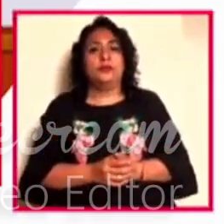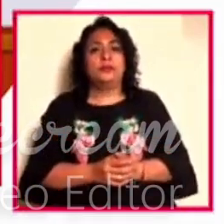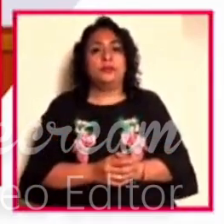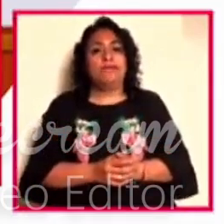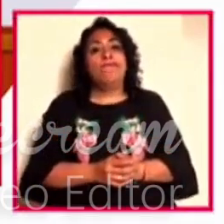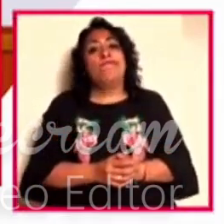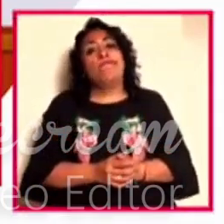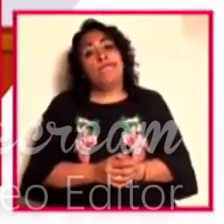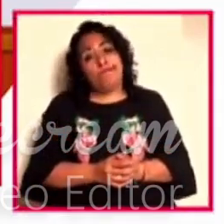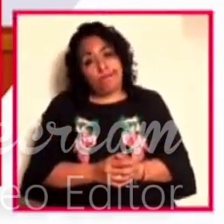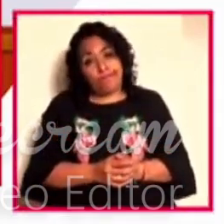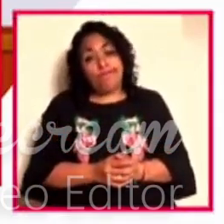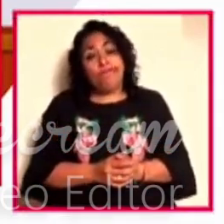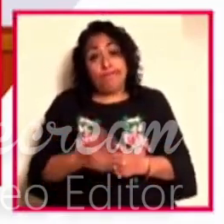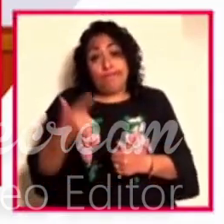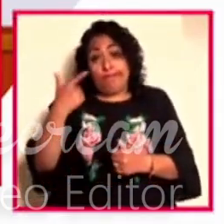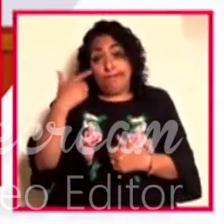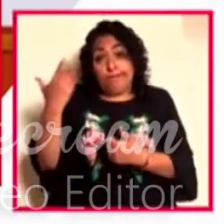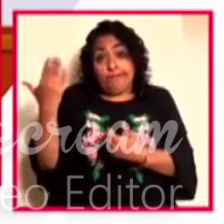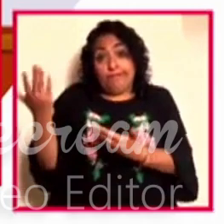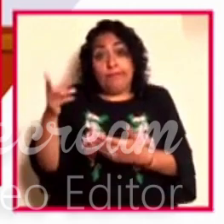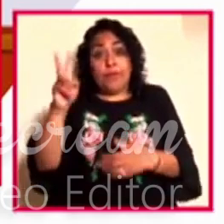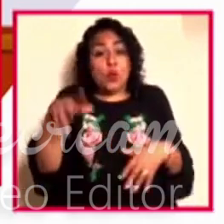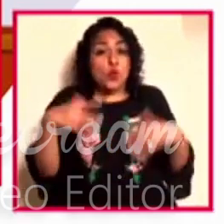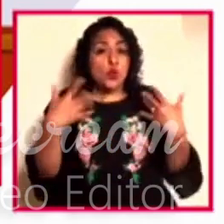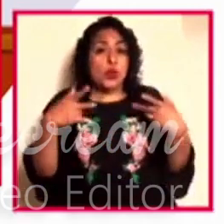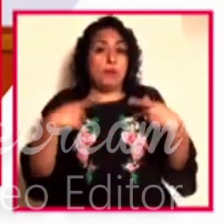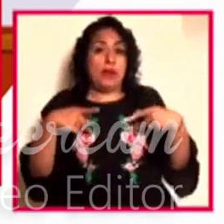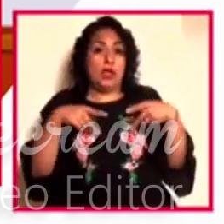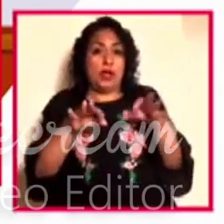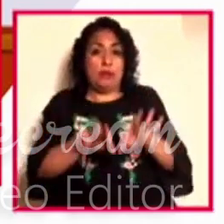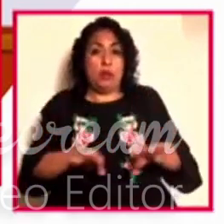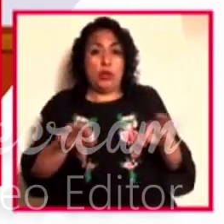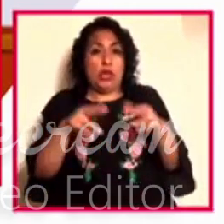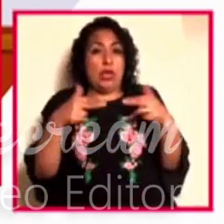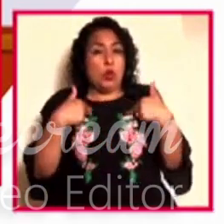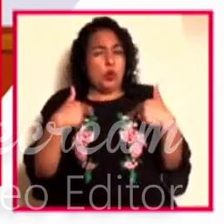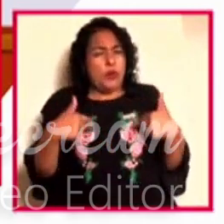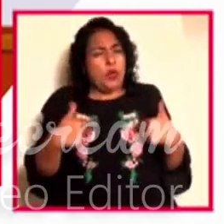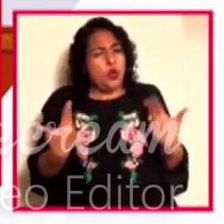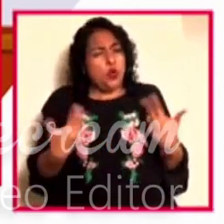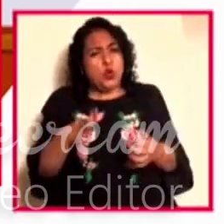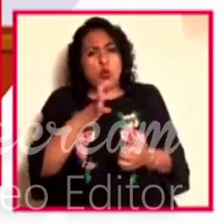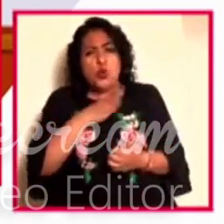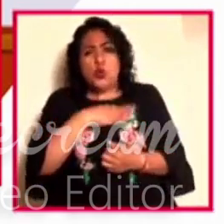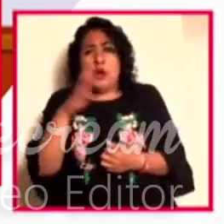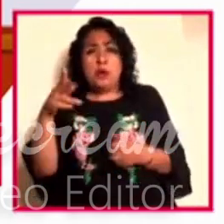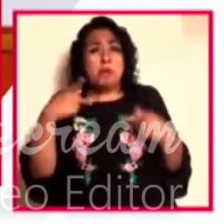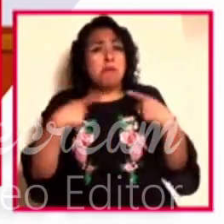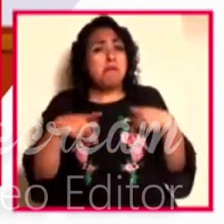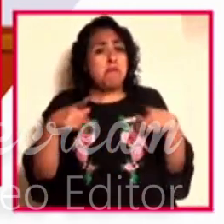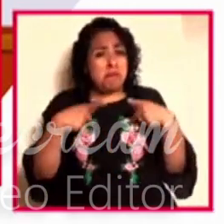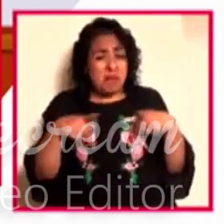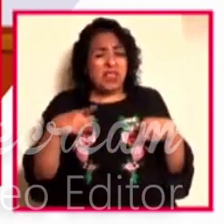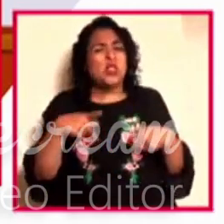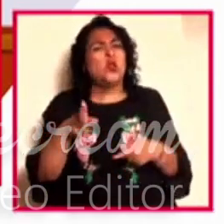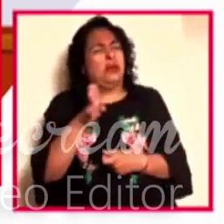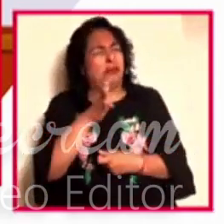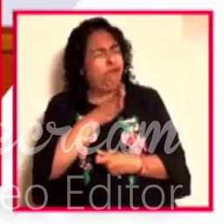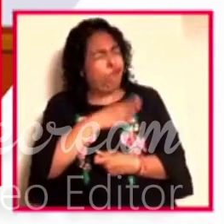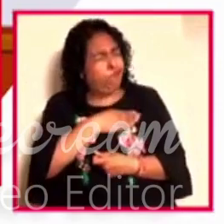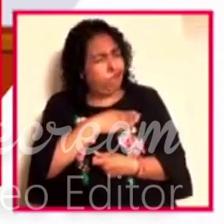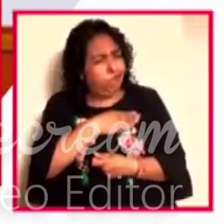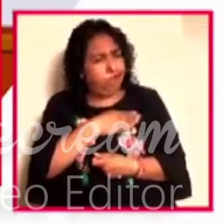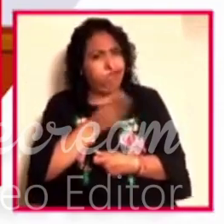Bueno, pues ahí vemos esta gran figura, este gran ser humano, porque además era una persona muy generosa.